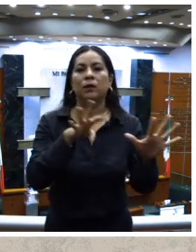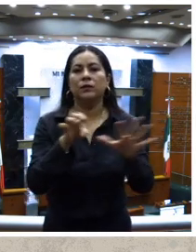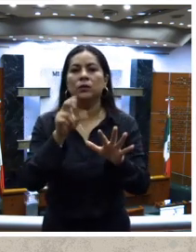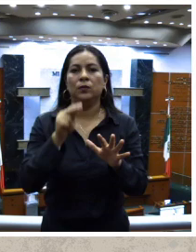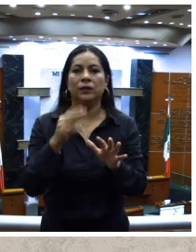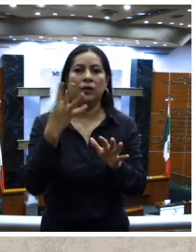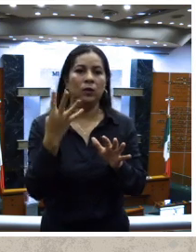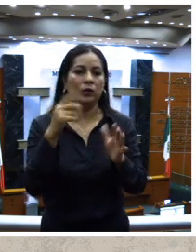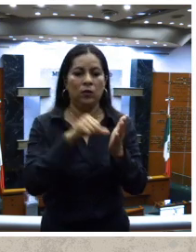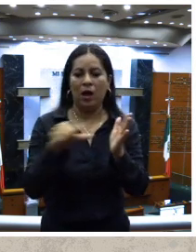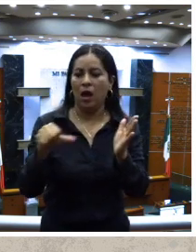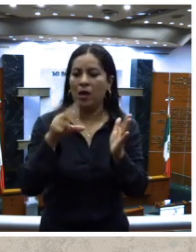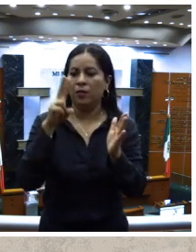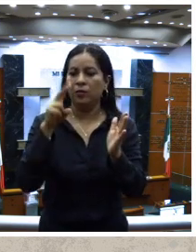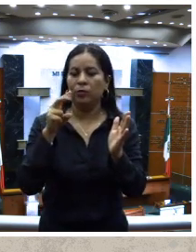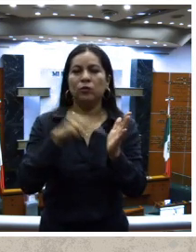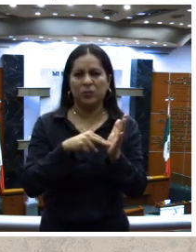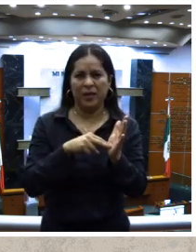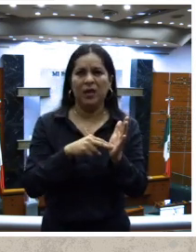1994 a 2000 a